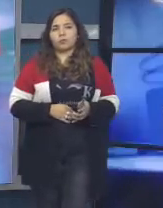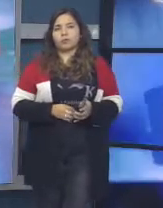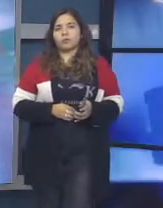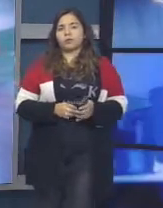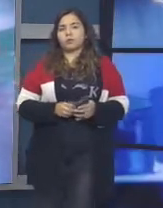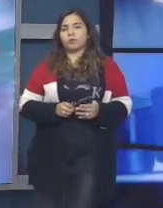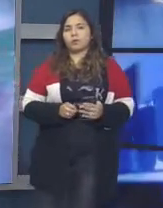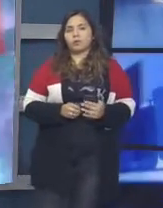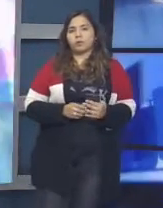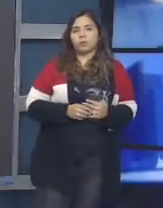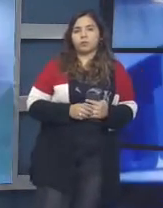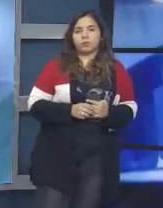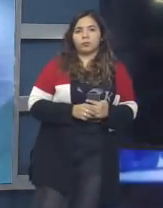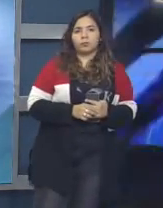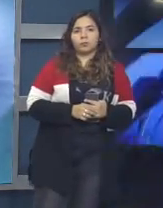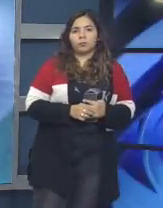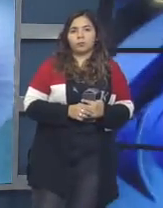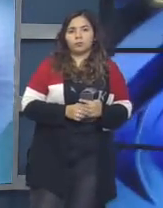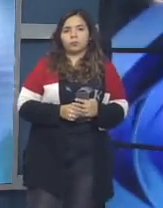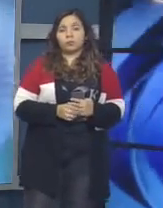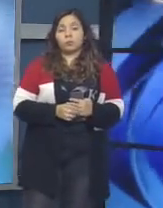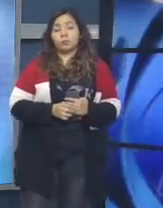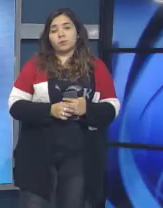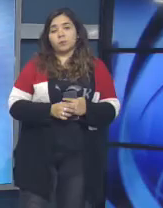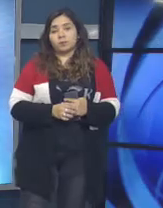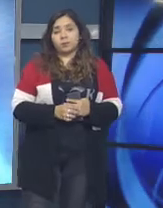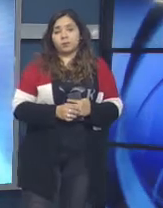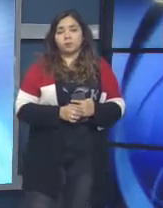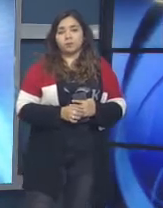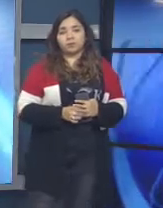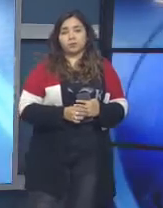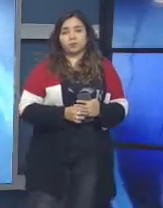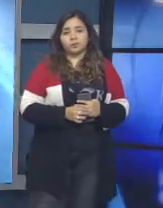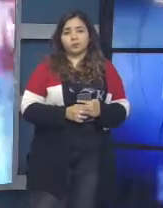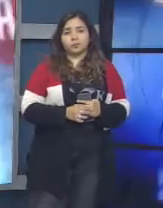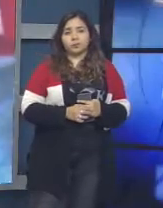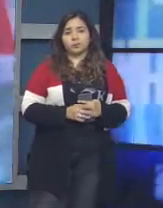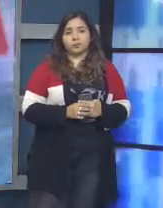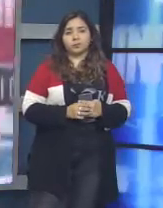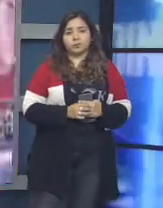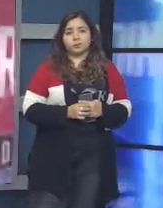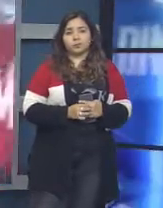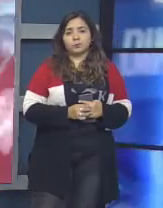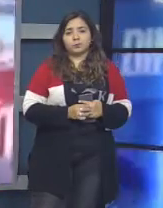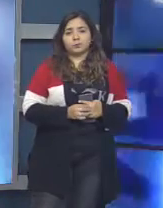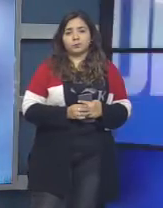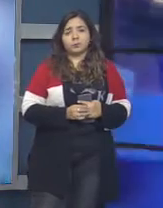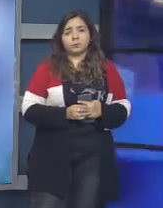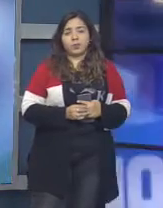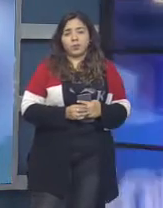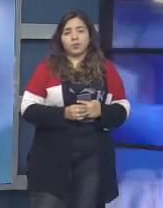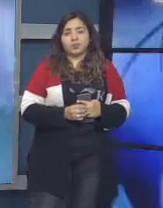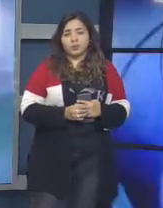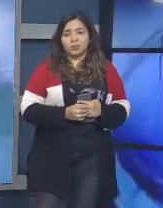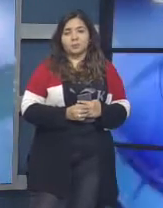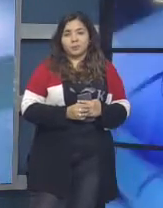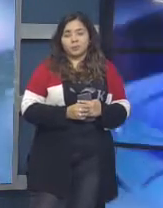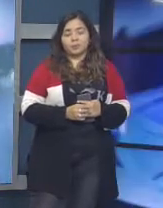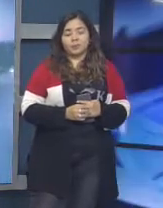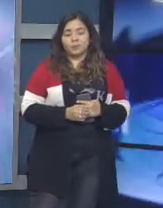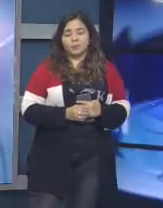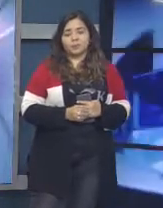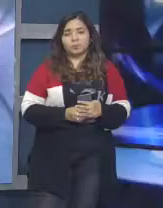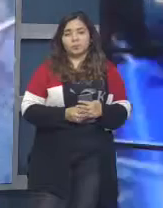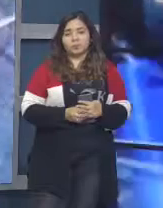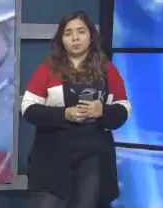el mecanismo de trabajo que van a tener que tener. Porque una cosa es tener un costo de trabajar al 100% y otra cosa es tener un costo